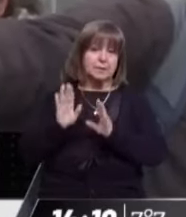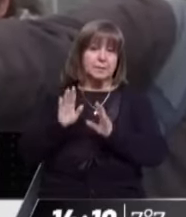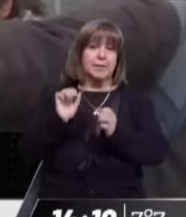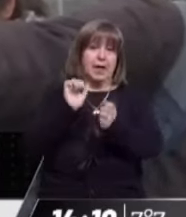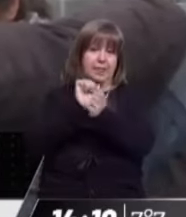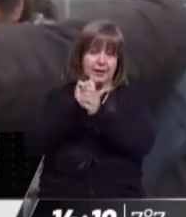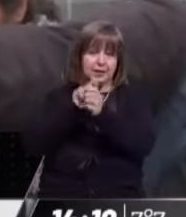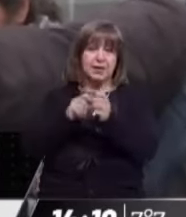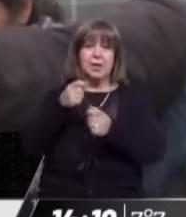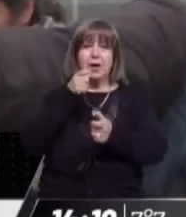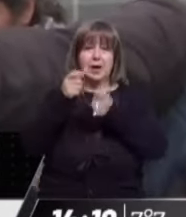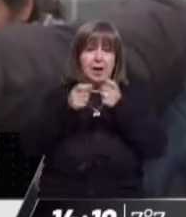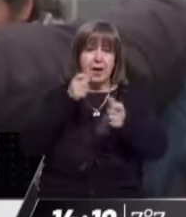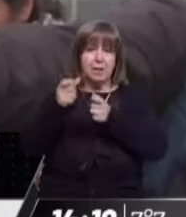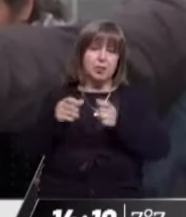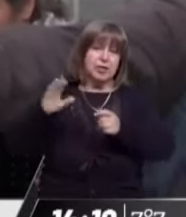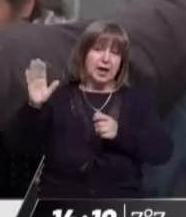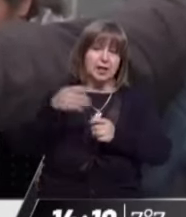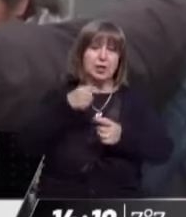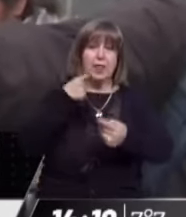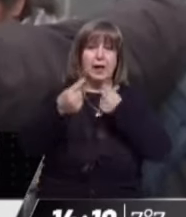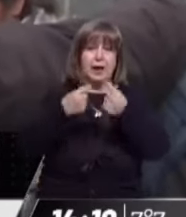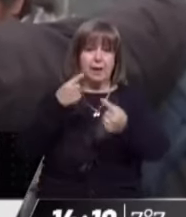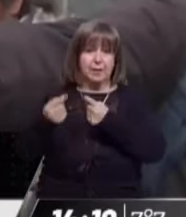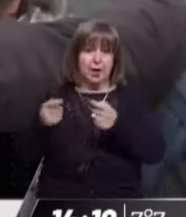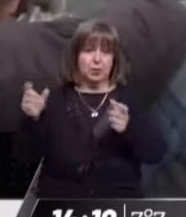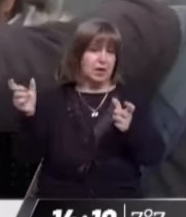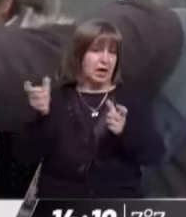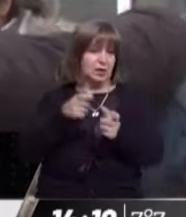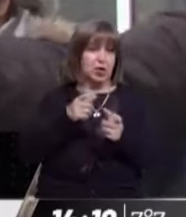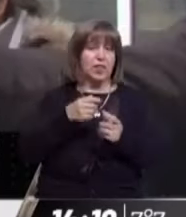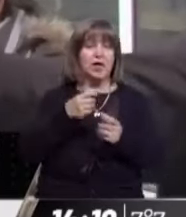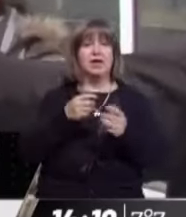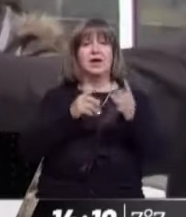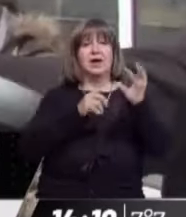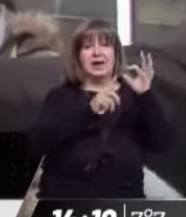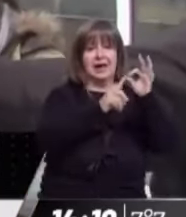repito, van a responder absolutamente a todas las preguntas que le hagan. La querella, la fiscalía y nosotros.